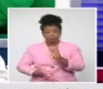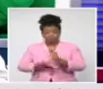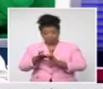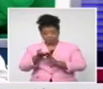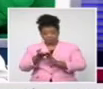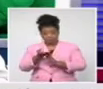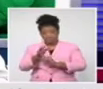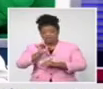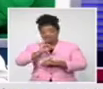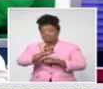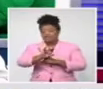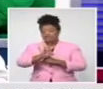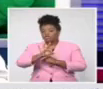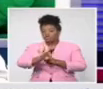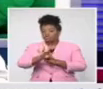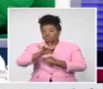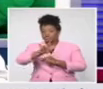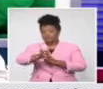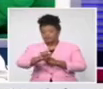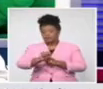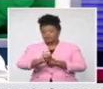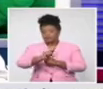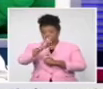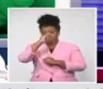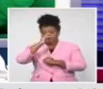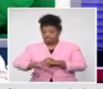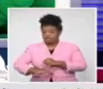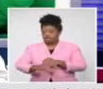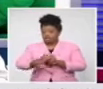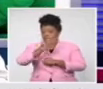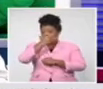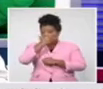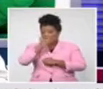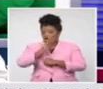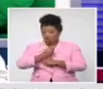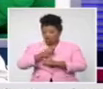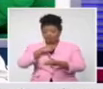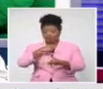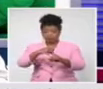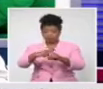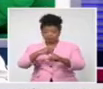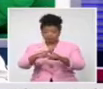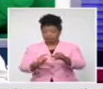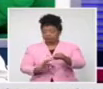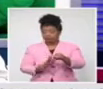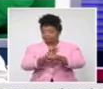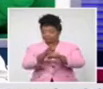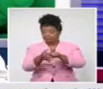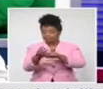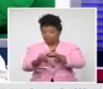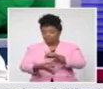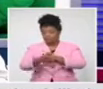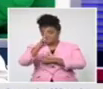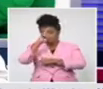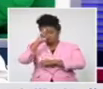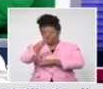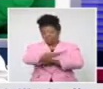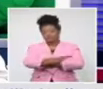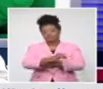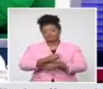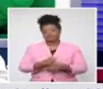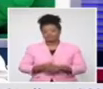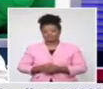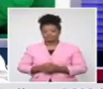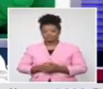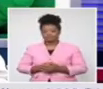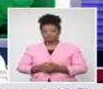789 niños, jóvenes, adolescentes positivos a la COVID que se encuentran ingresados en nuestros